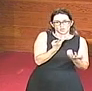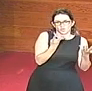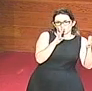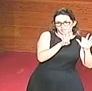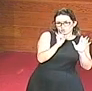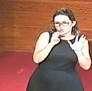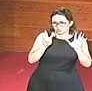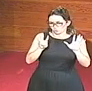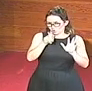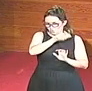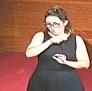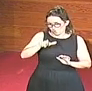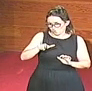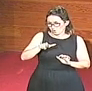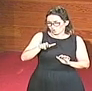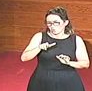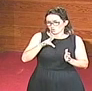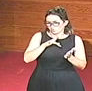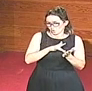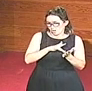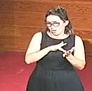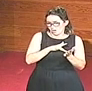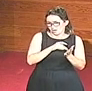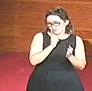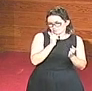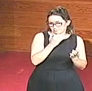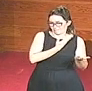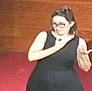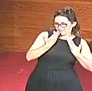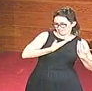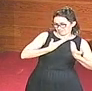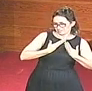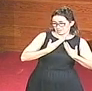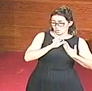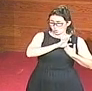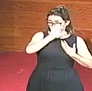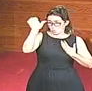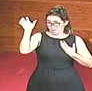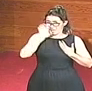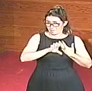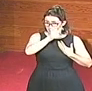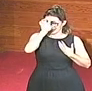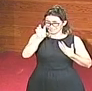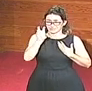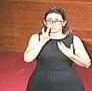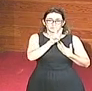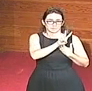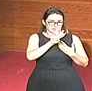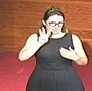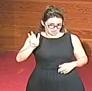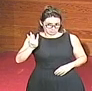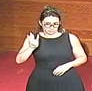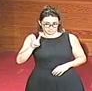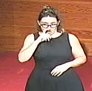que sufrieron ataques en 23 países de Europa en 2020. Solo el